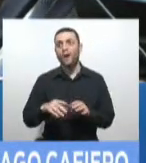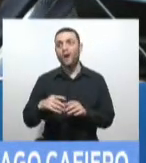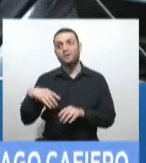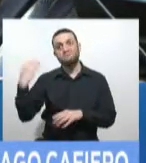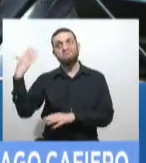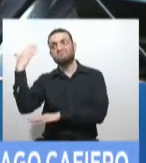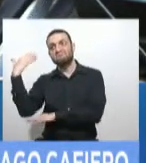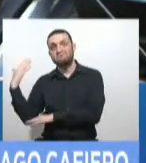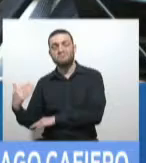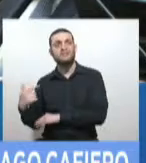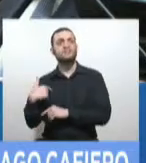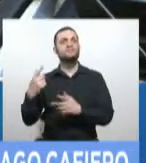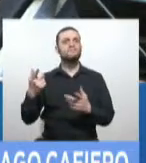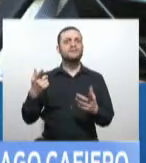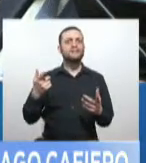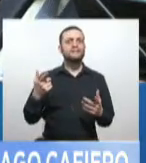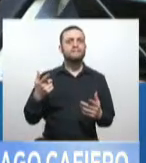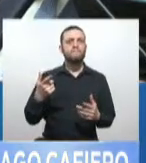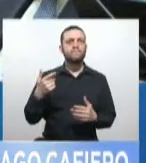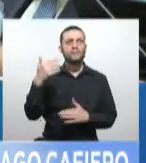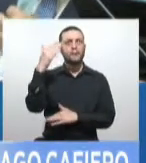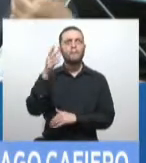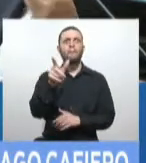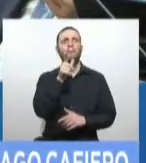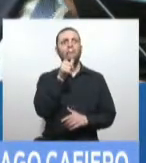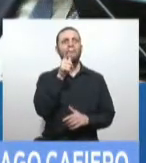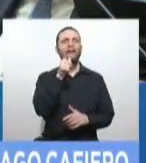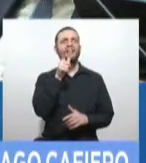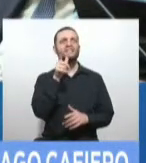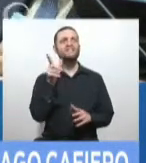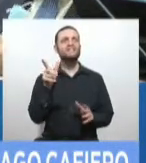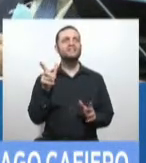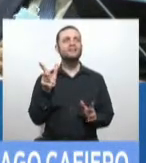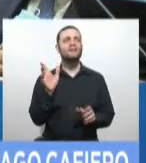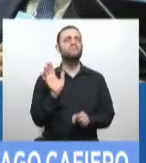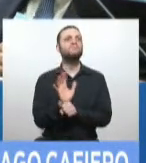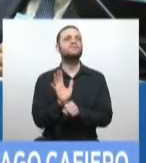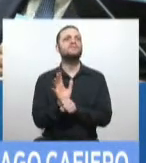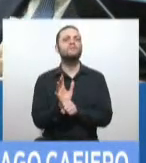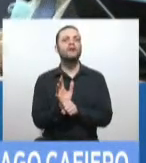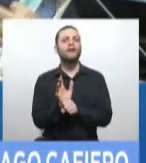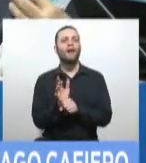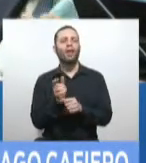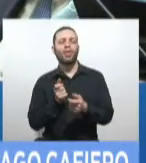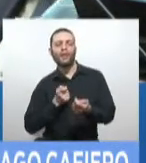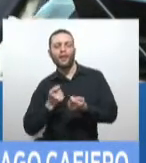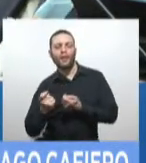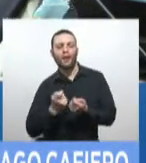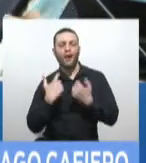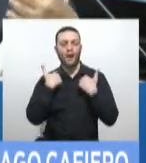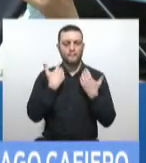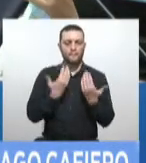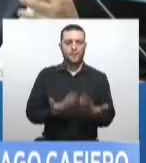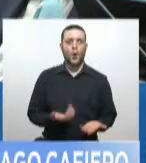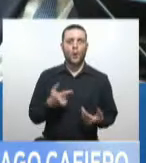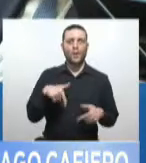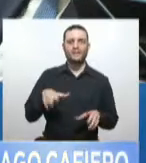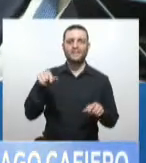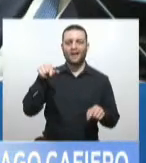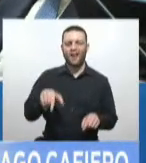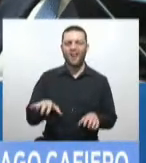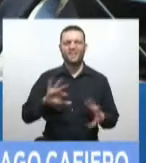formularon los senadores de la oposición y directamente se dedicó a hablar y a criticar lo que era la gestión anterior. Pero